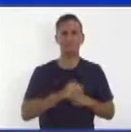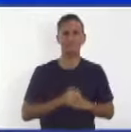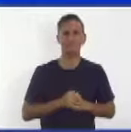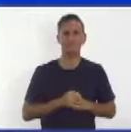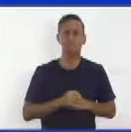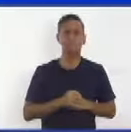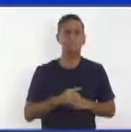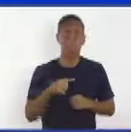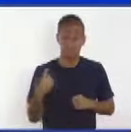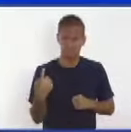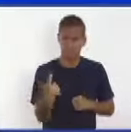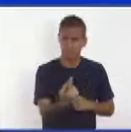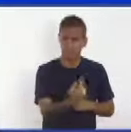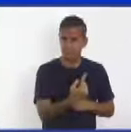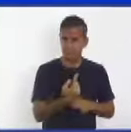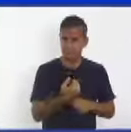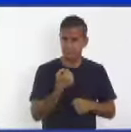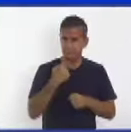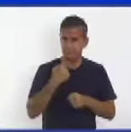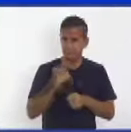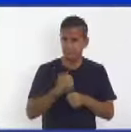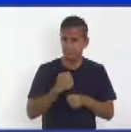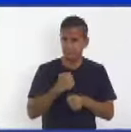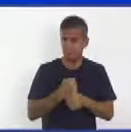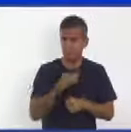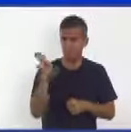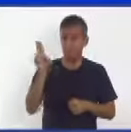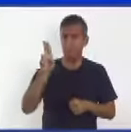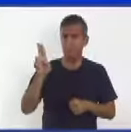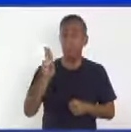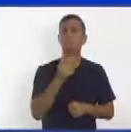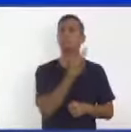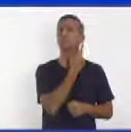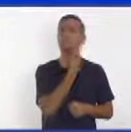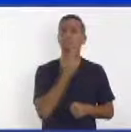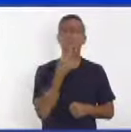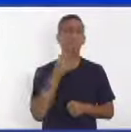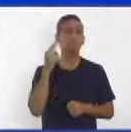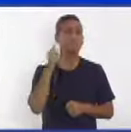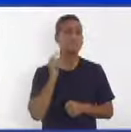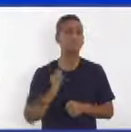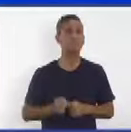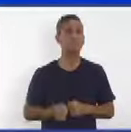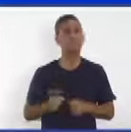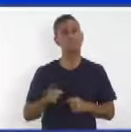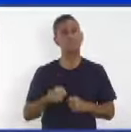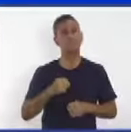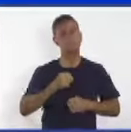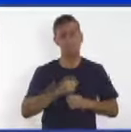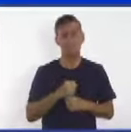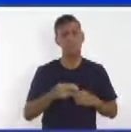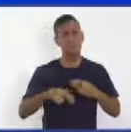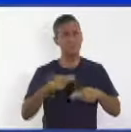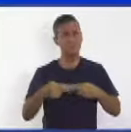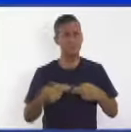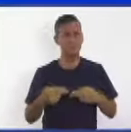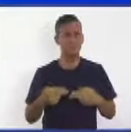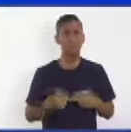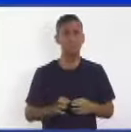trabajar con la unidad de martín vamos a hacer nuestro nuestra ubicación en el libro en el